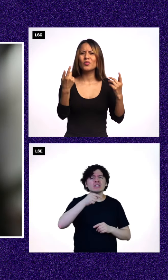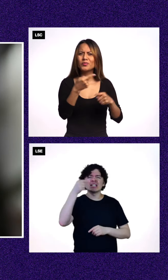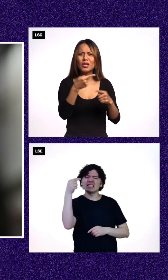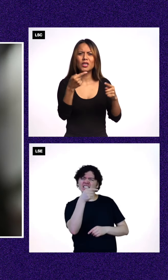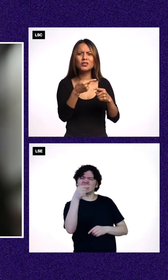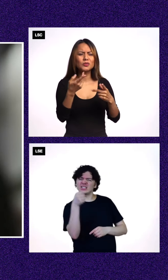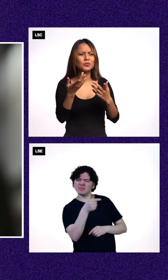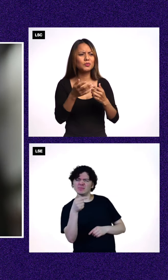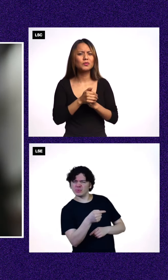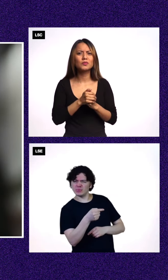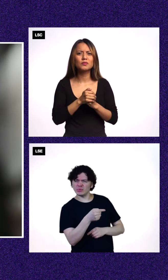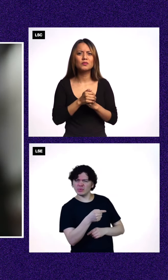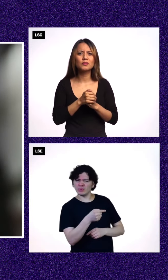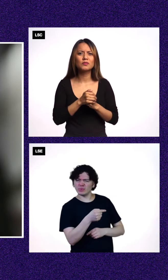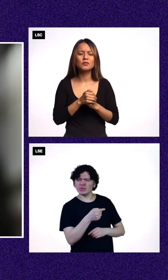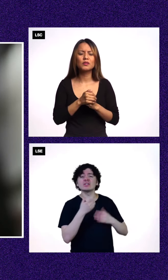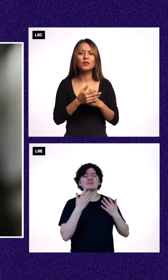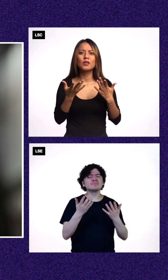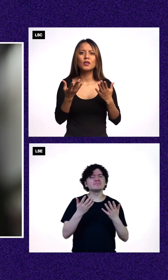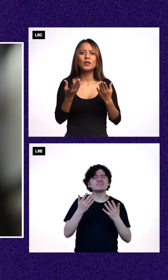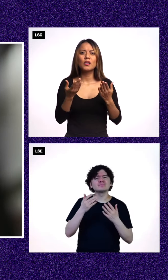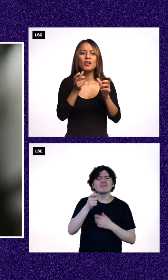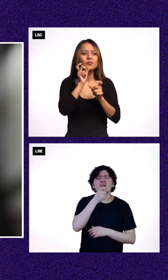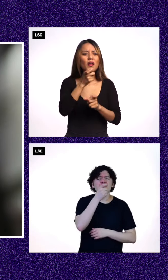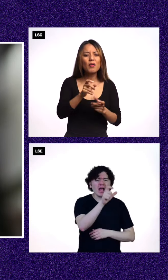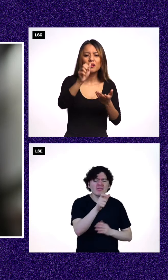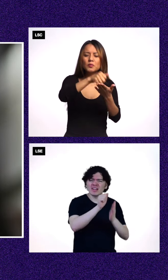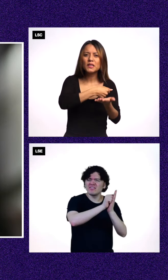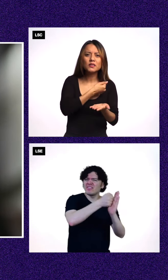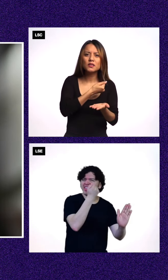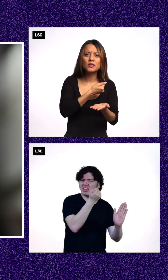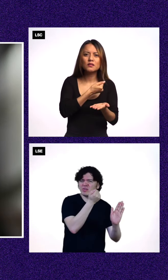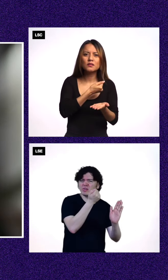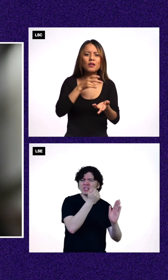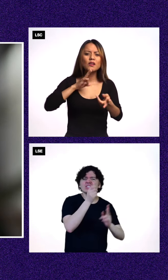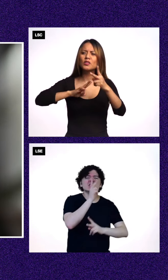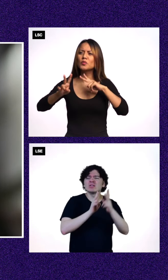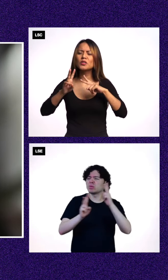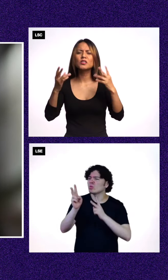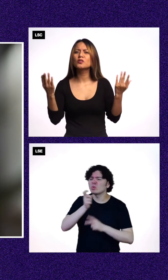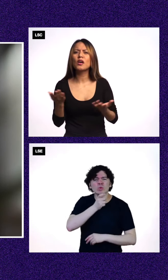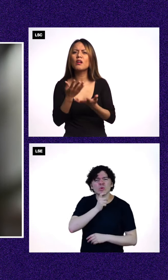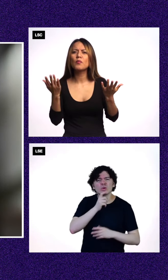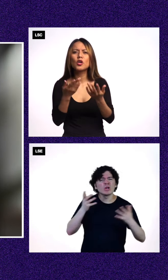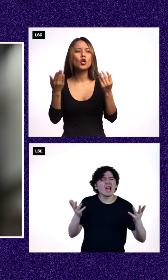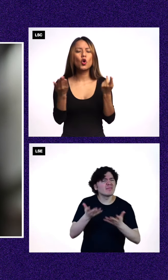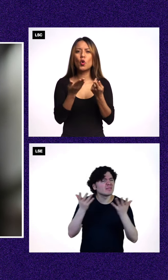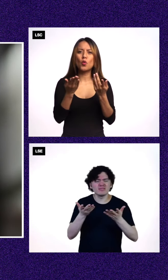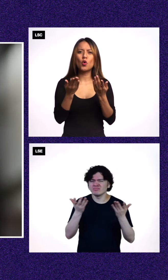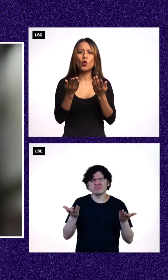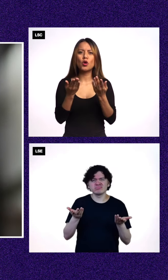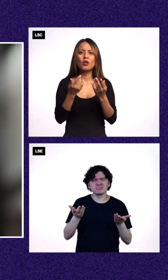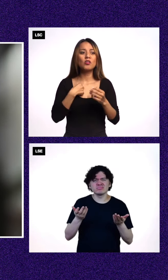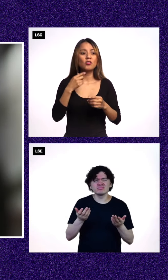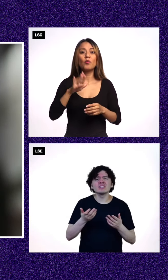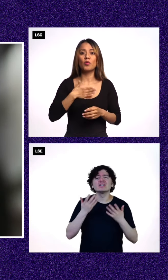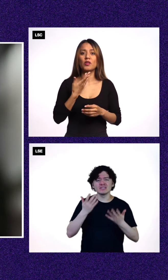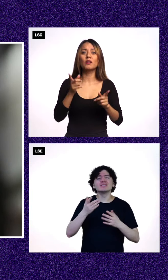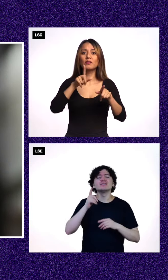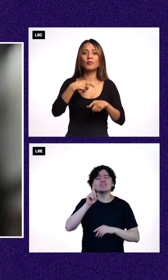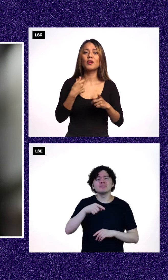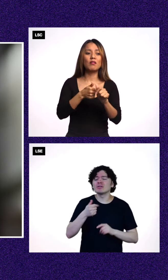las palabras vacías? ¿Qué es lo que te anima a responder? También yo podría hablar como vosotros si vuestra